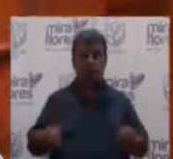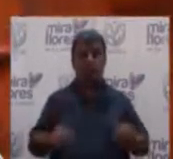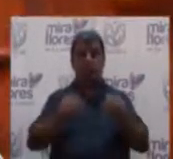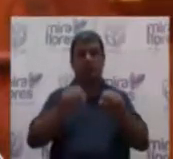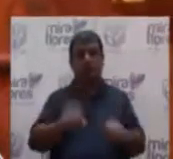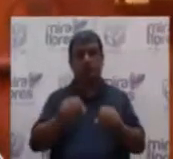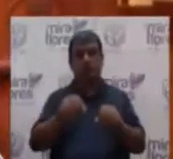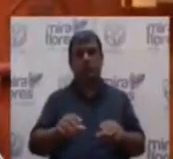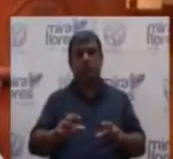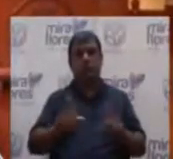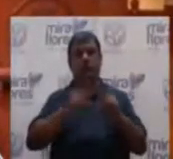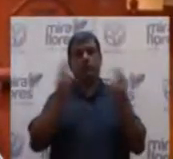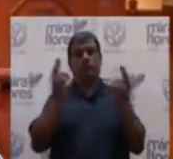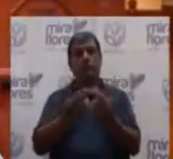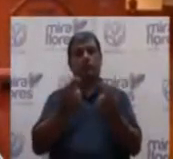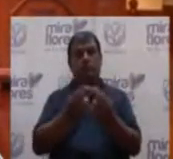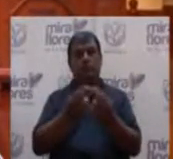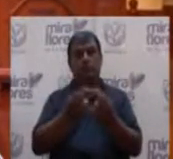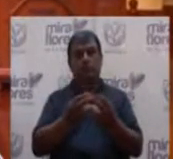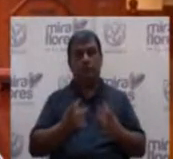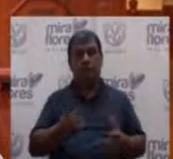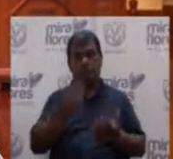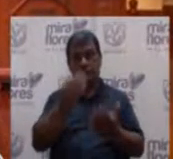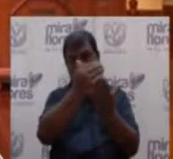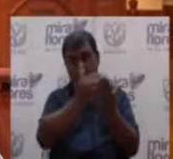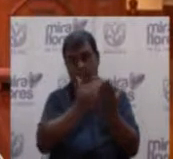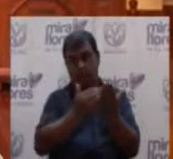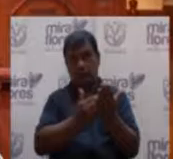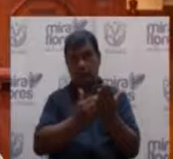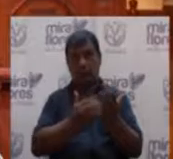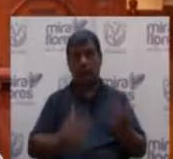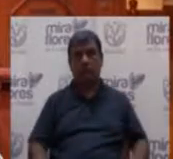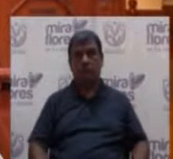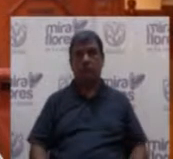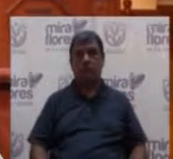la sesión y vamos al primer punto de la agenda.